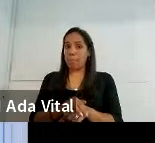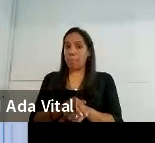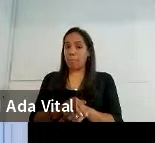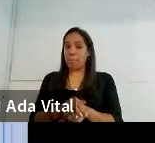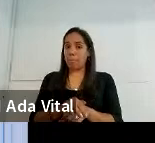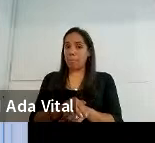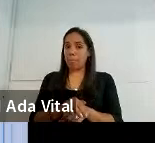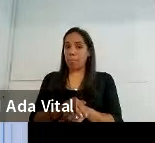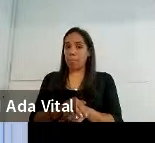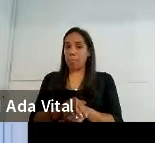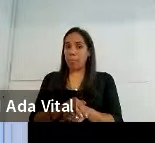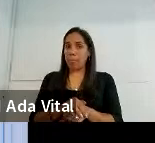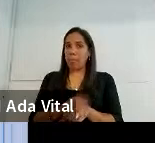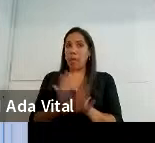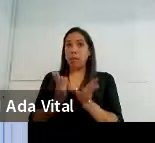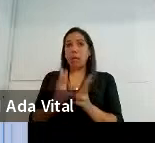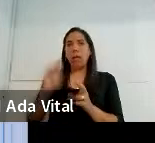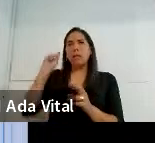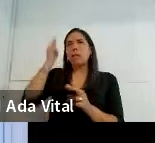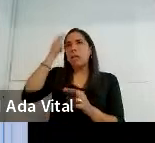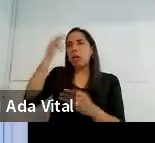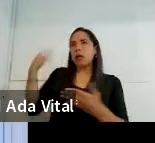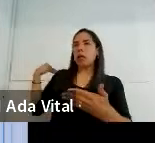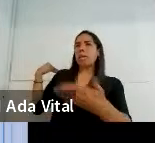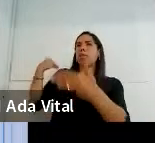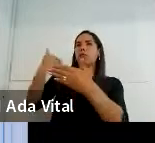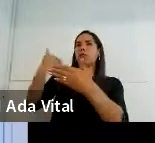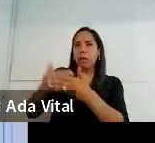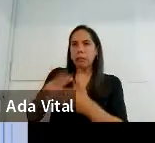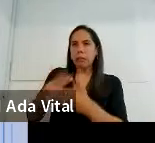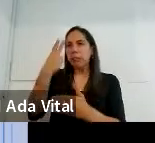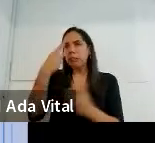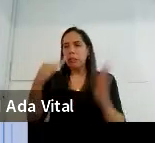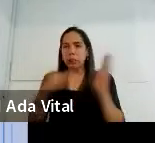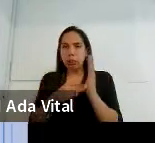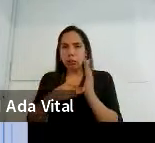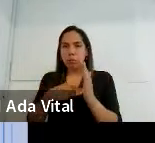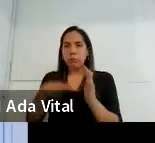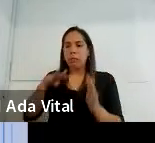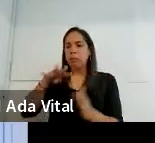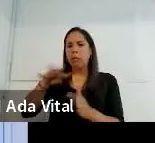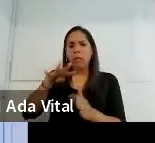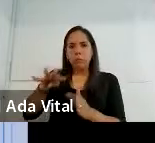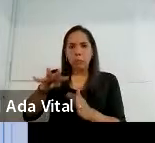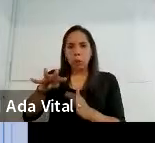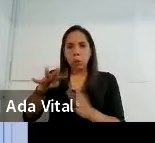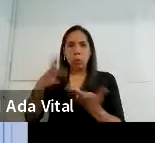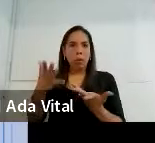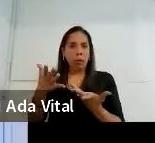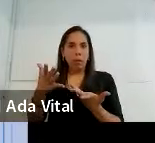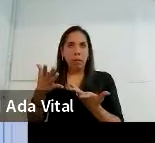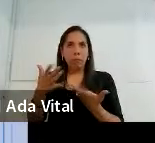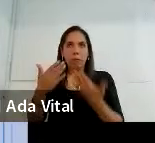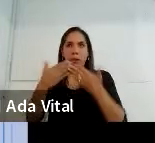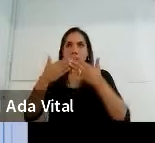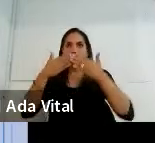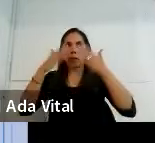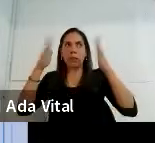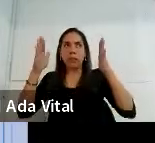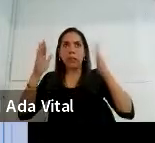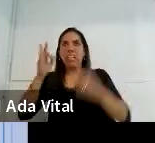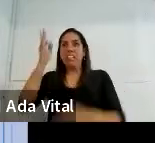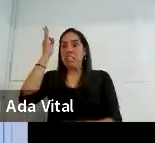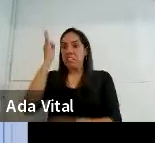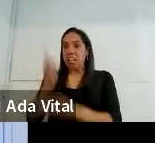nos vamos al 2019 y encontramos que se detecta o se declara abiertamente la pandemia, y eso